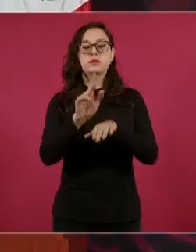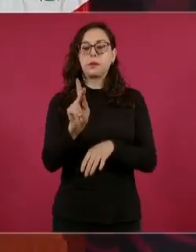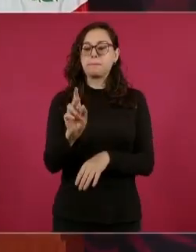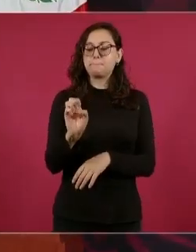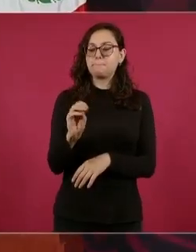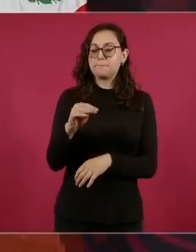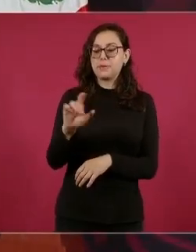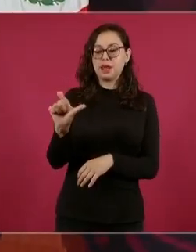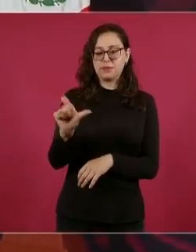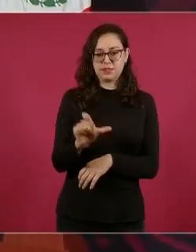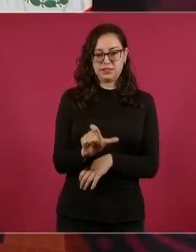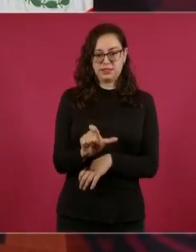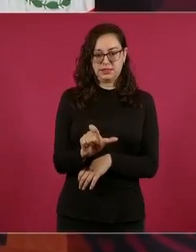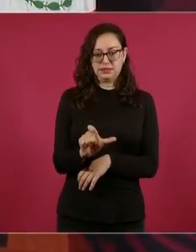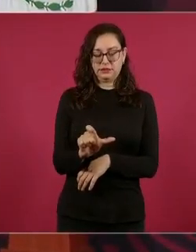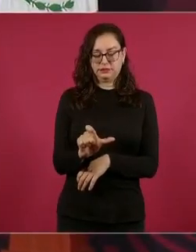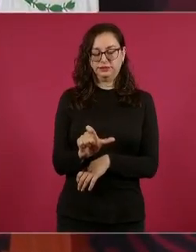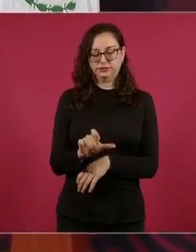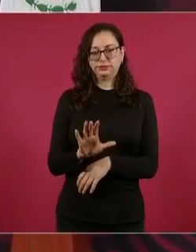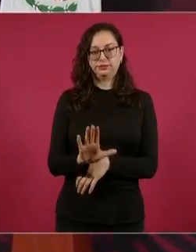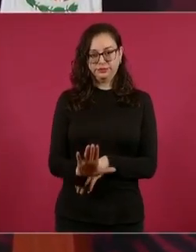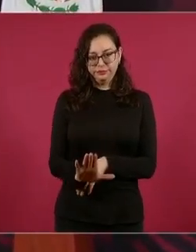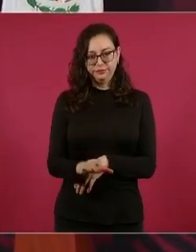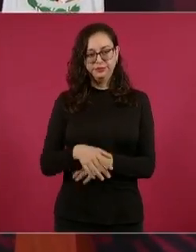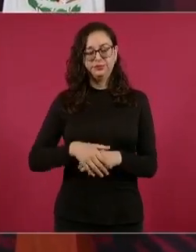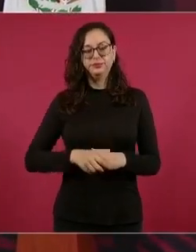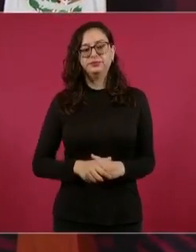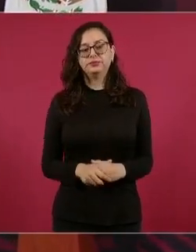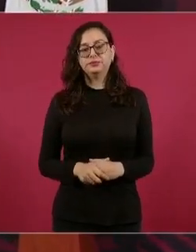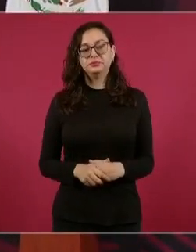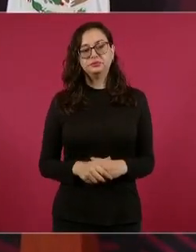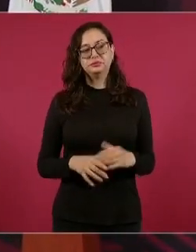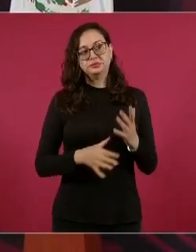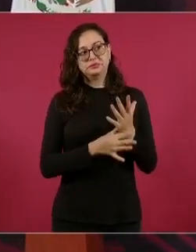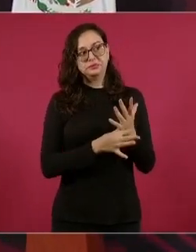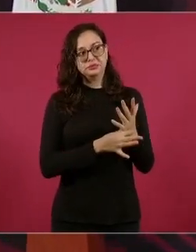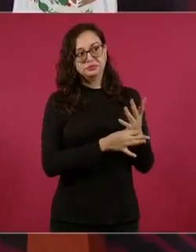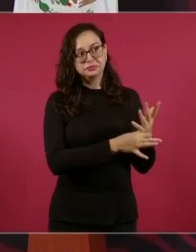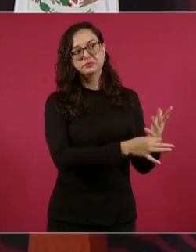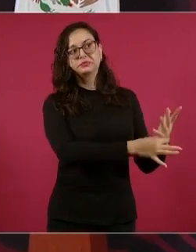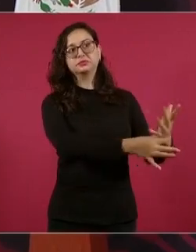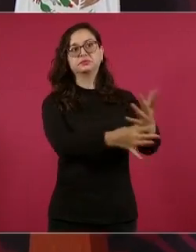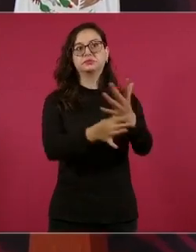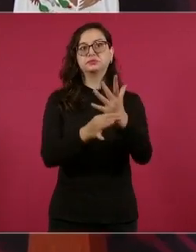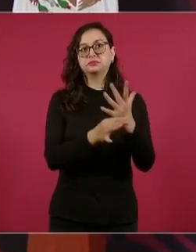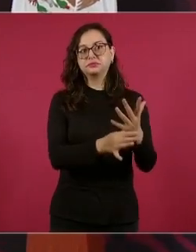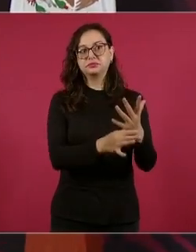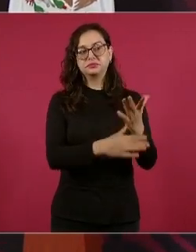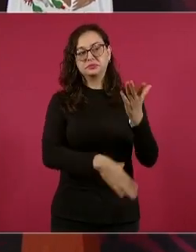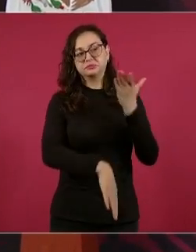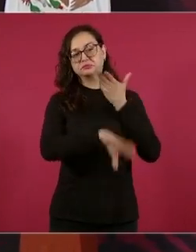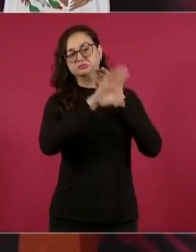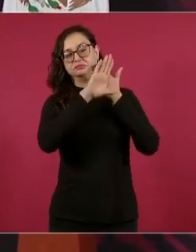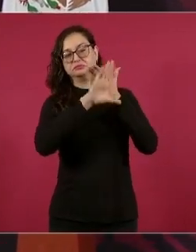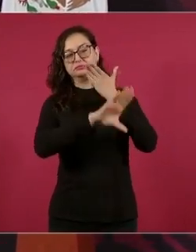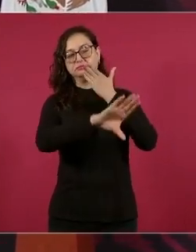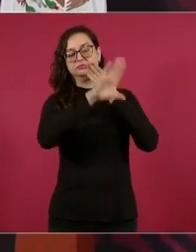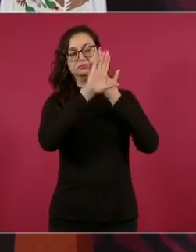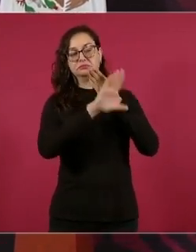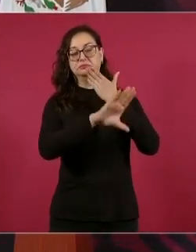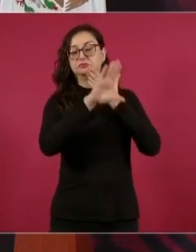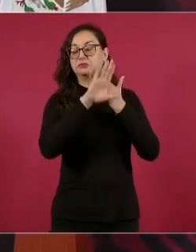Siempre se habla de que está muy mal Pemex. Nuestros